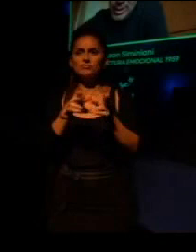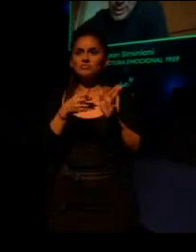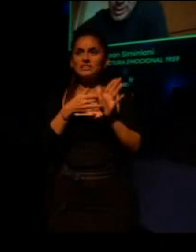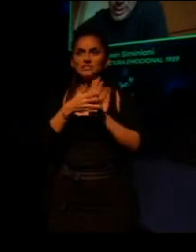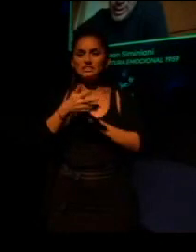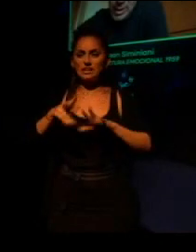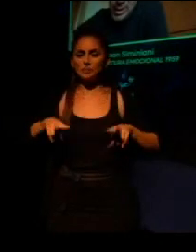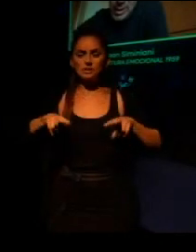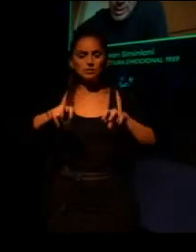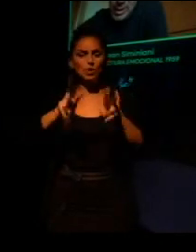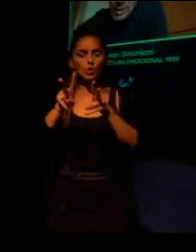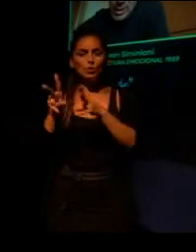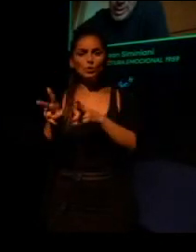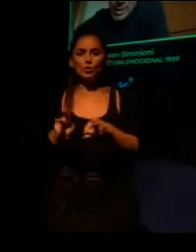cortometrajes,